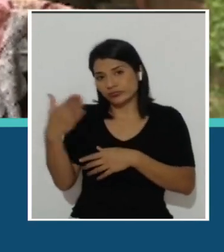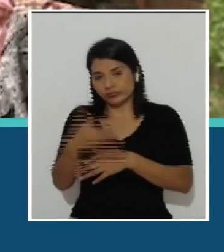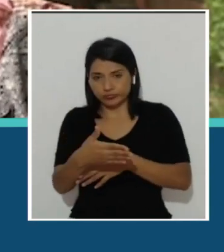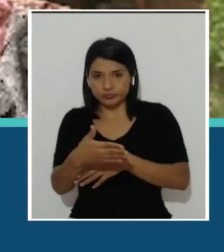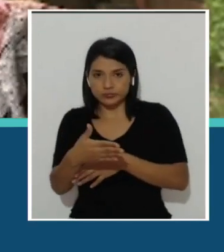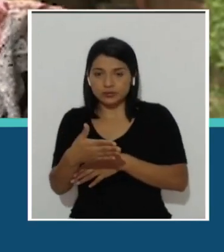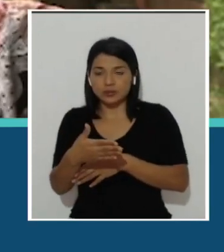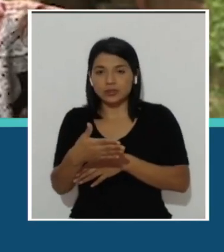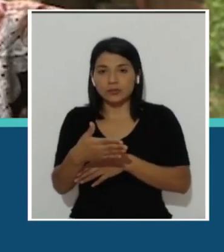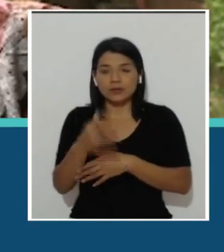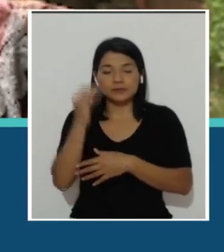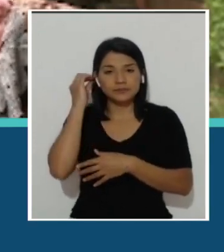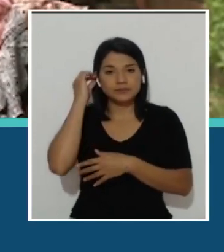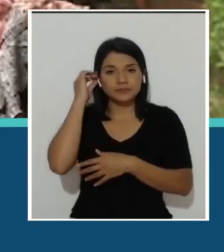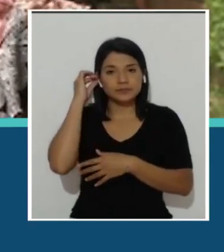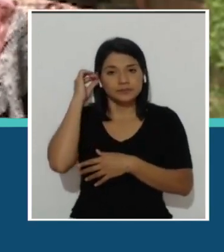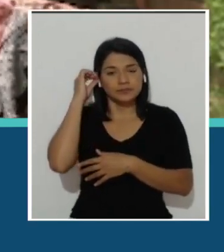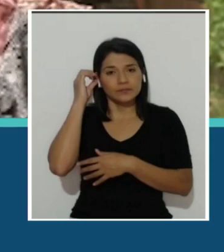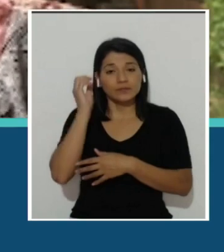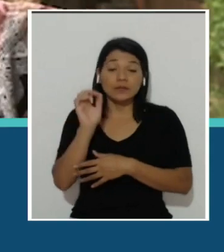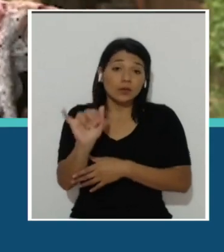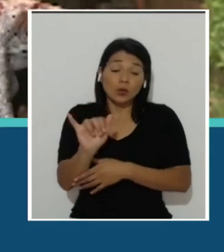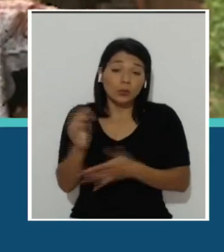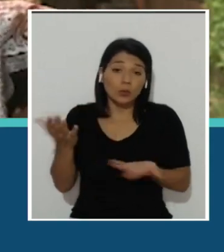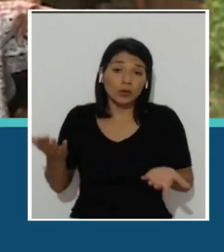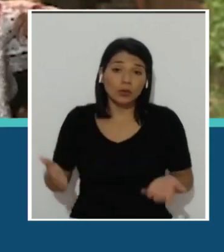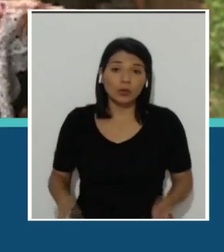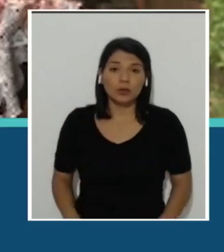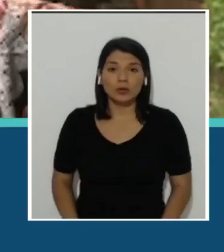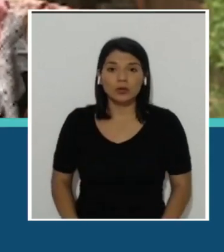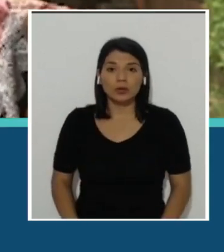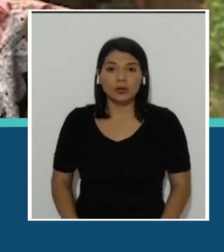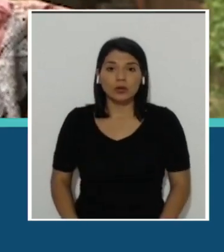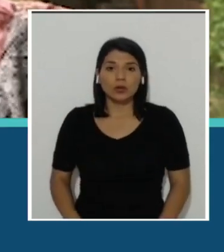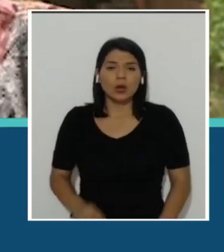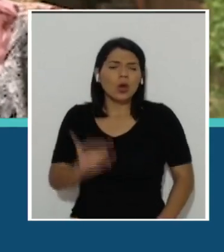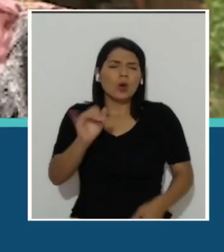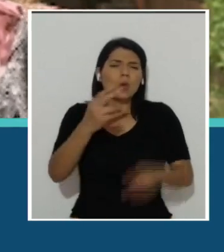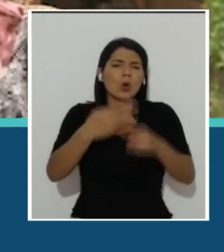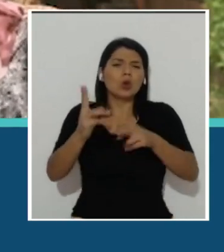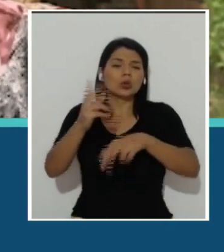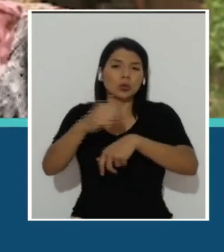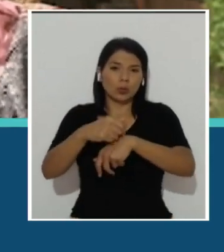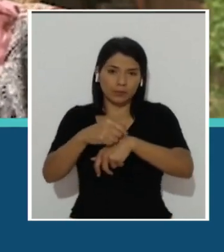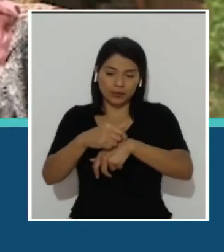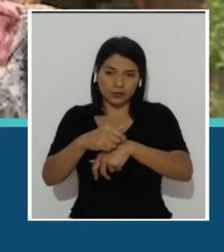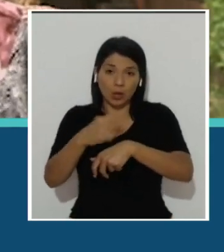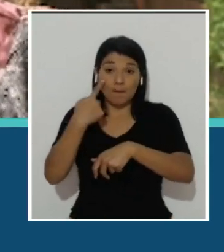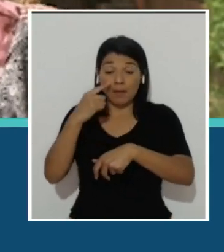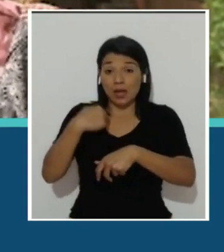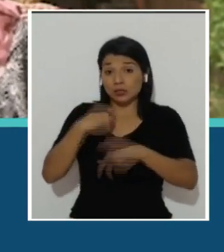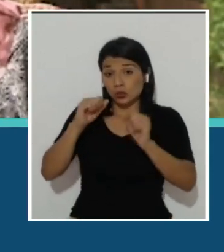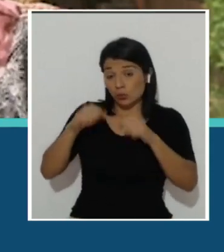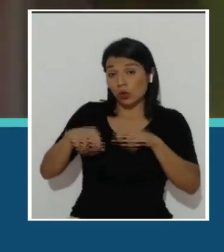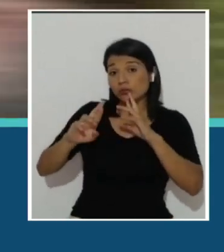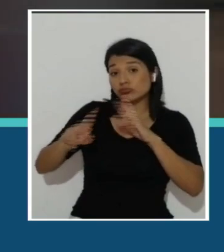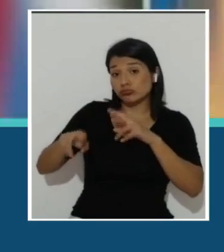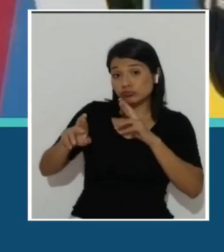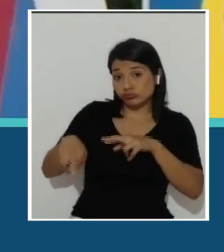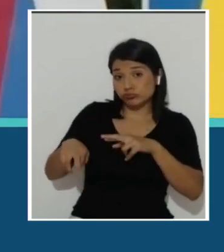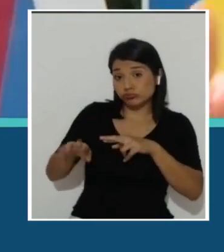sea, como un espacio nada más, un pequeño espacio para poder resolver lo que eran